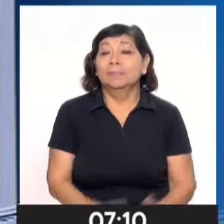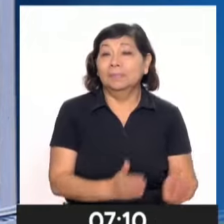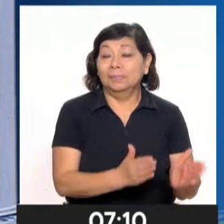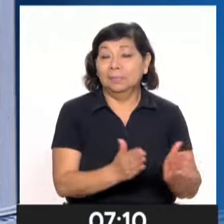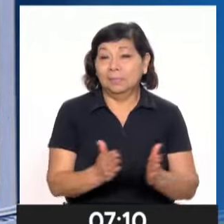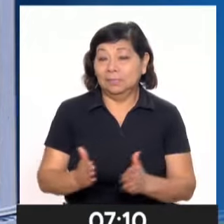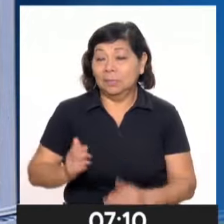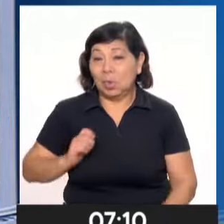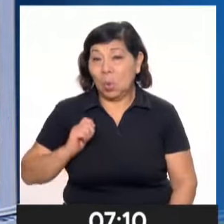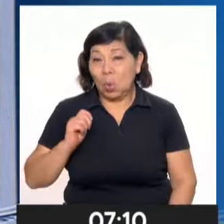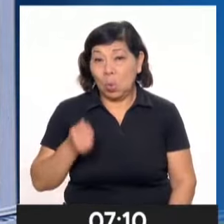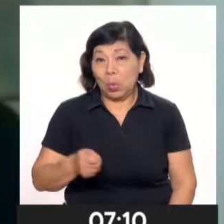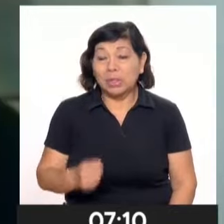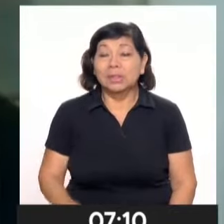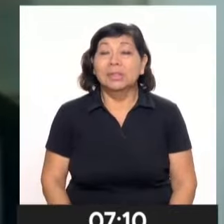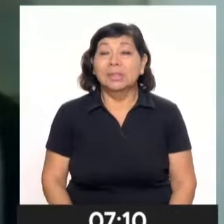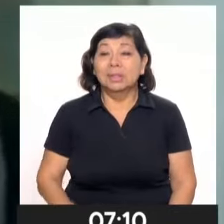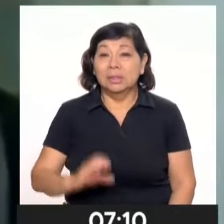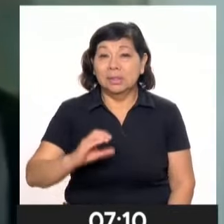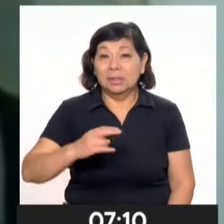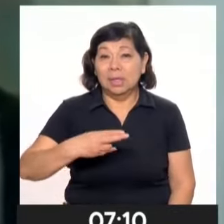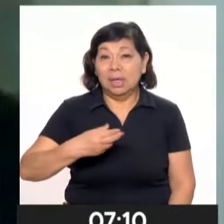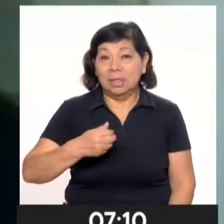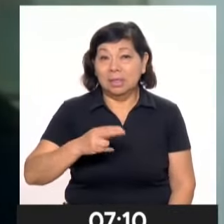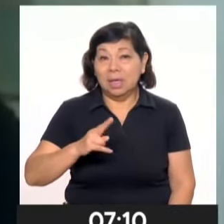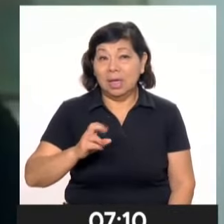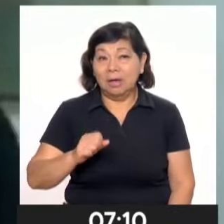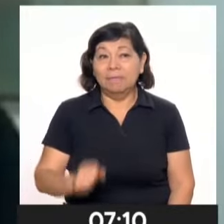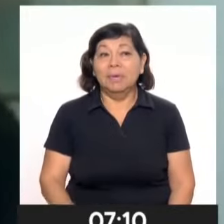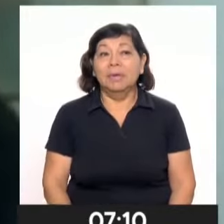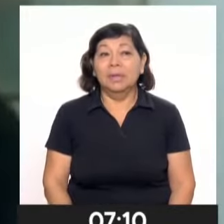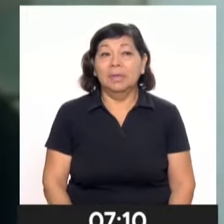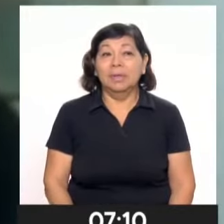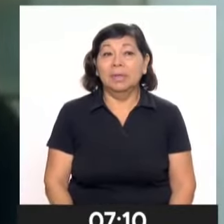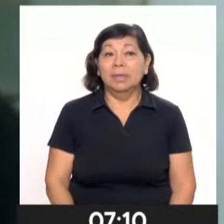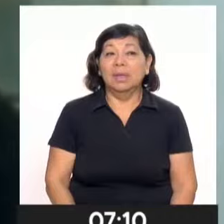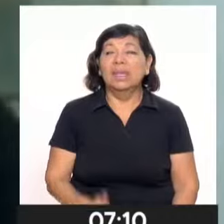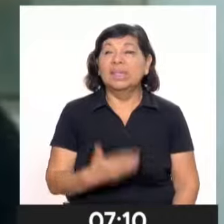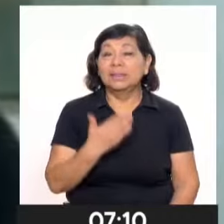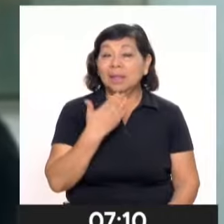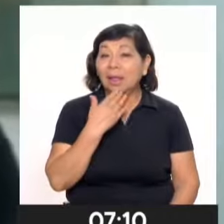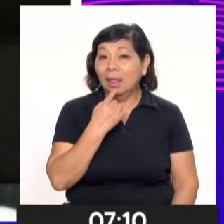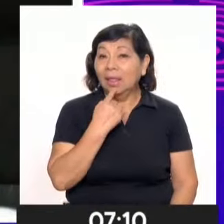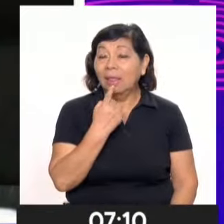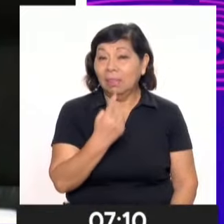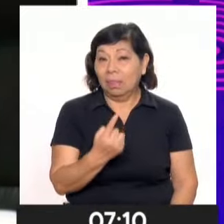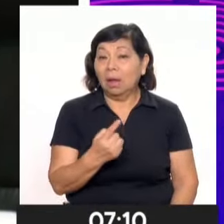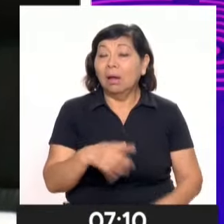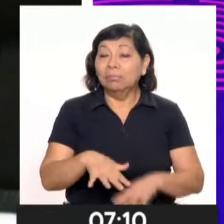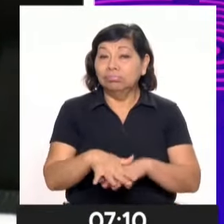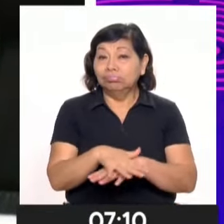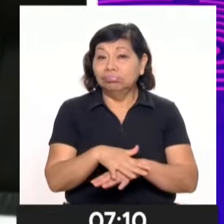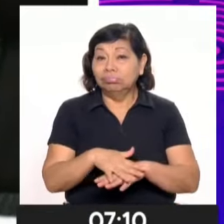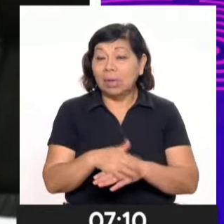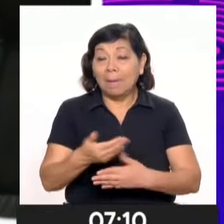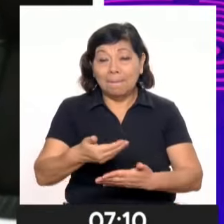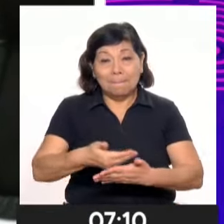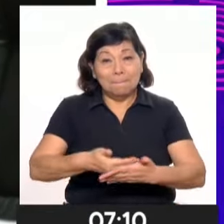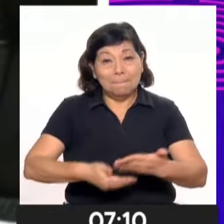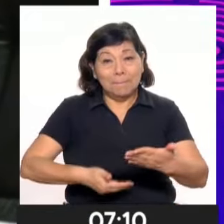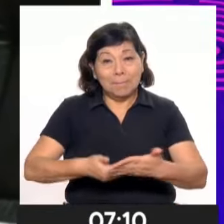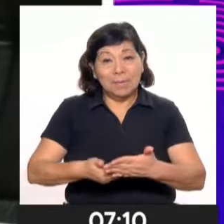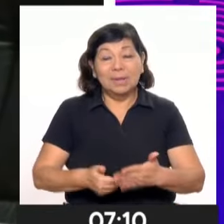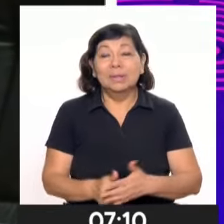Y el juez Jorge Chávez Tamariz, encargado de ver los casos Odebrecht y Lavallato, admitió a trámite la solicitud de